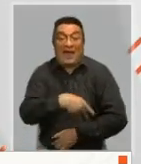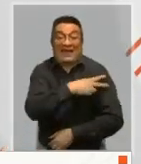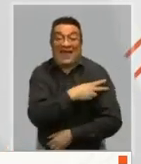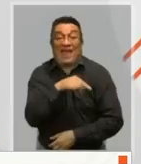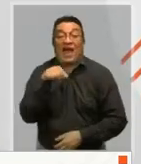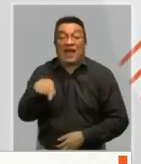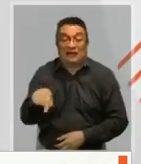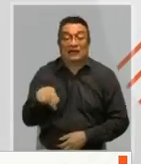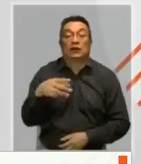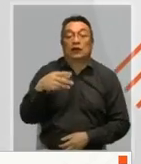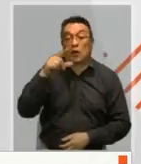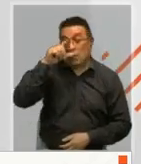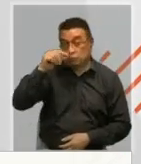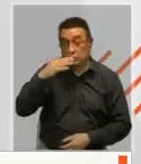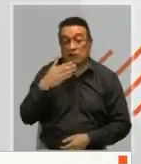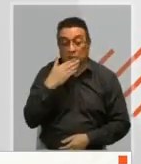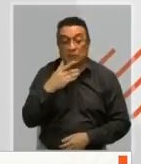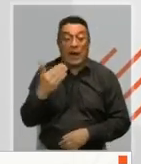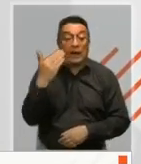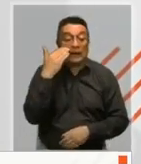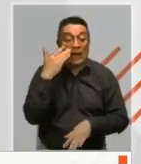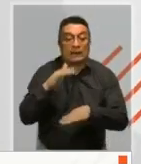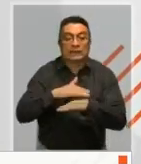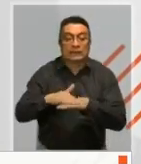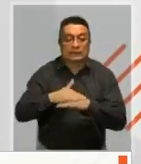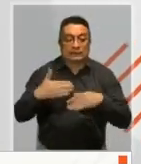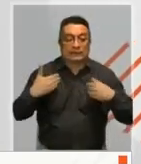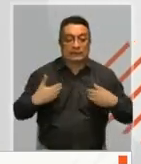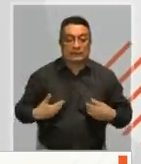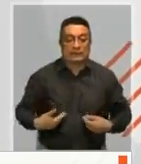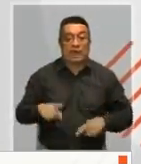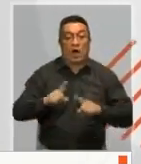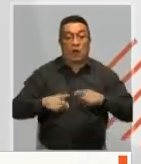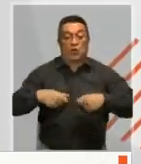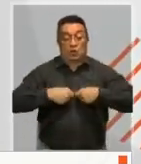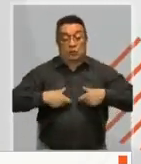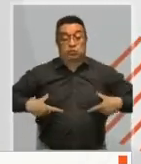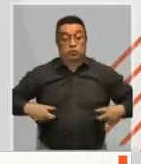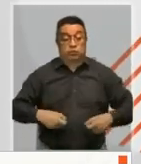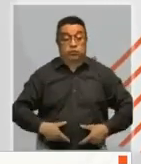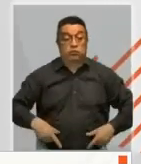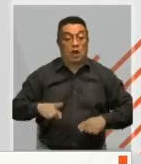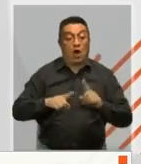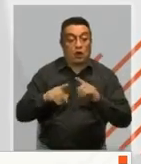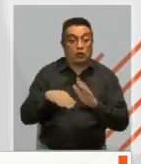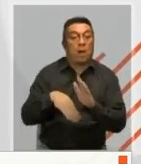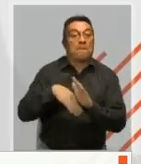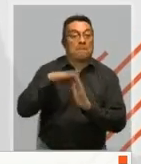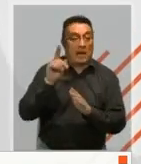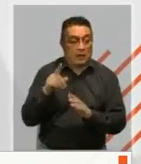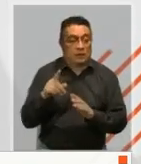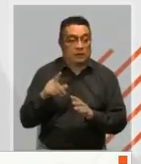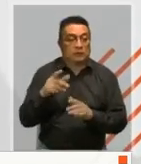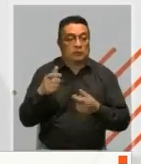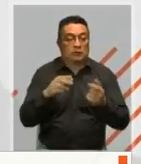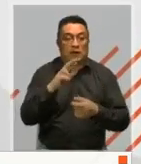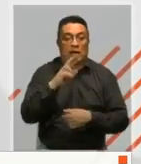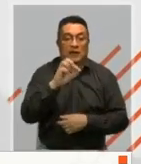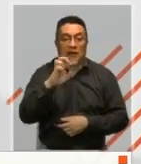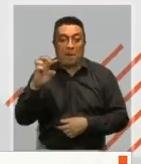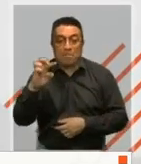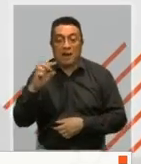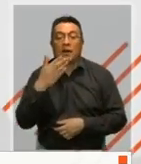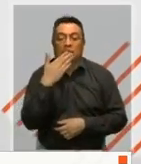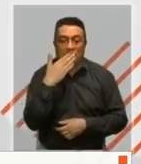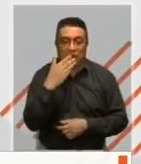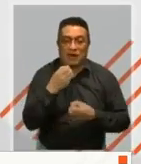La temática era casi desnudos. Algunos ocuparon lencería, otros fueron más osados, como el rapero Nikolai